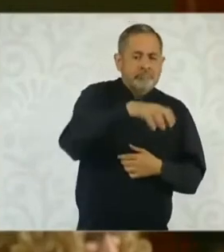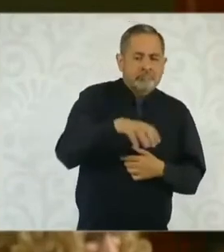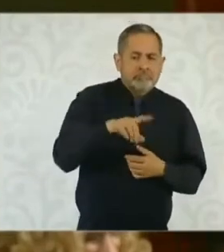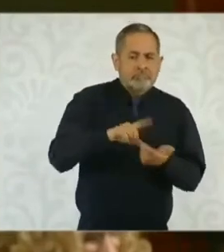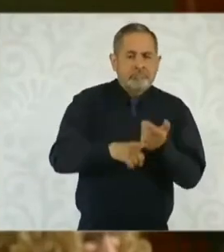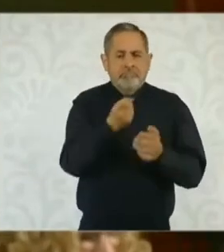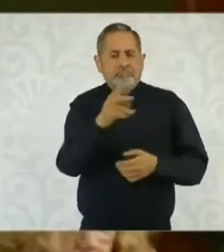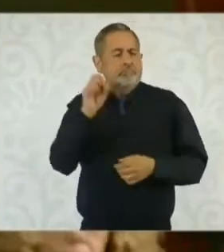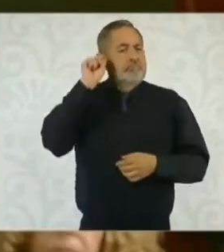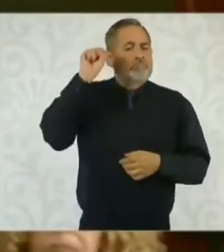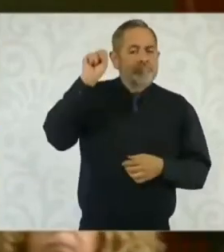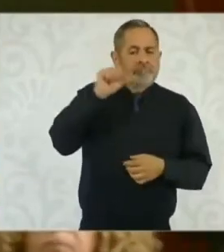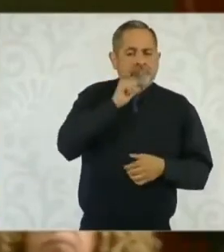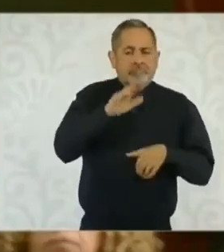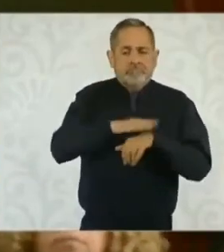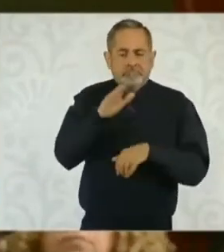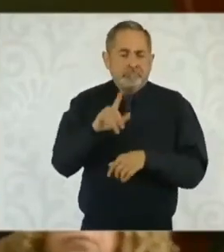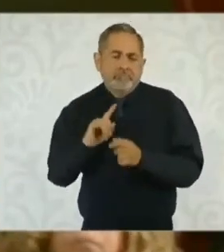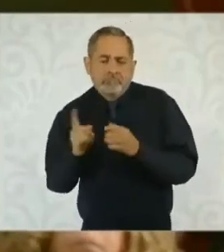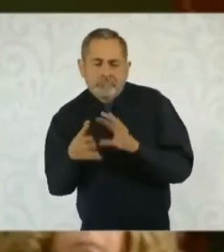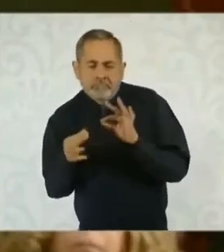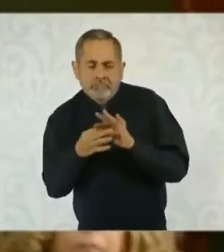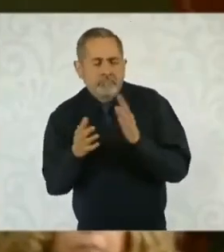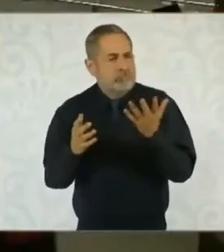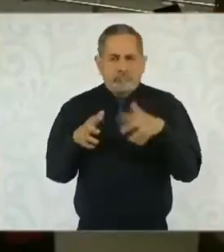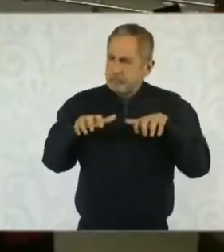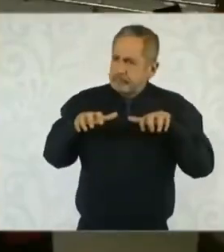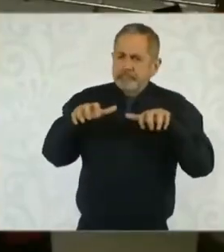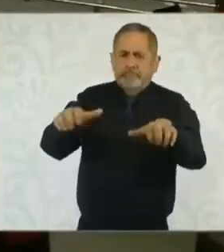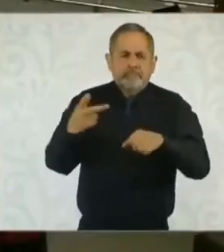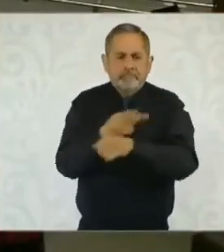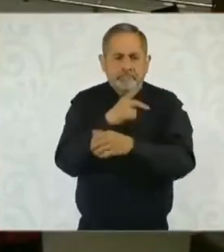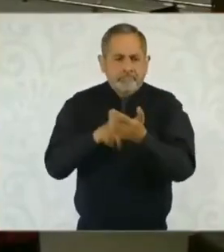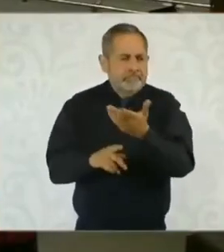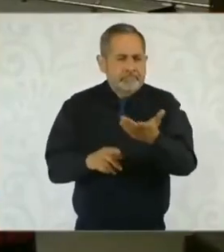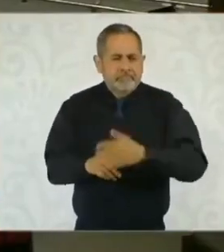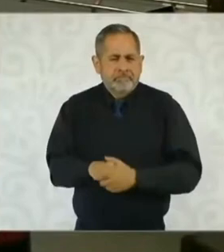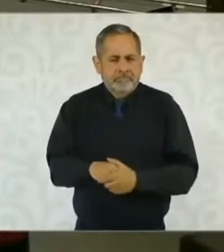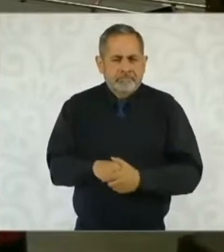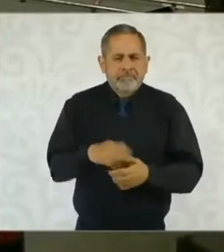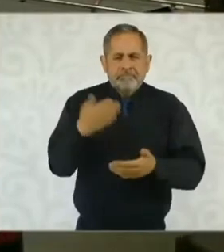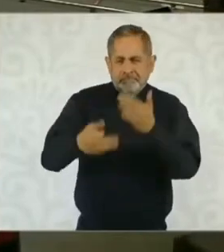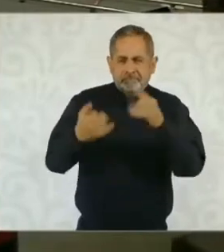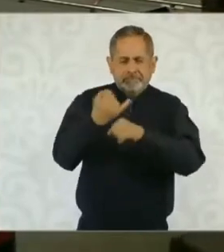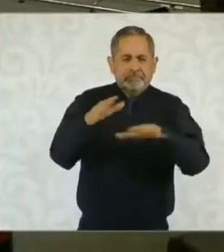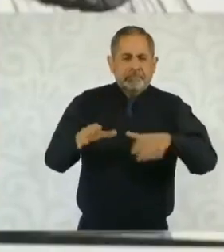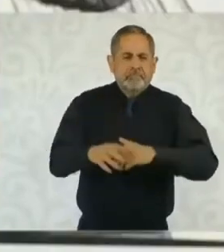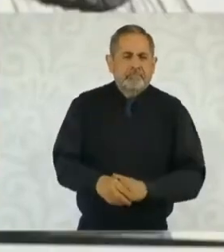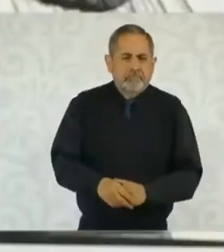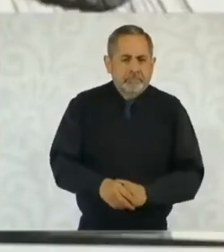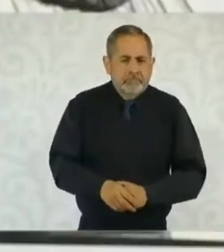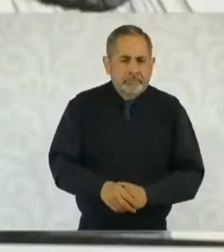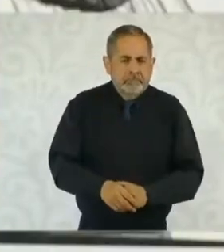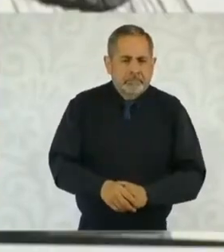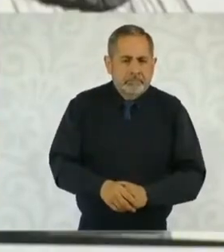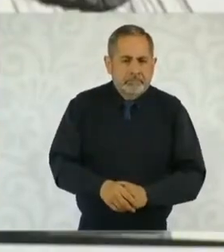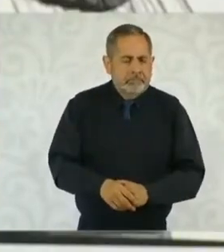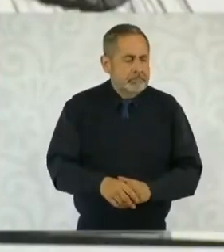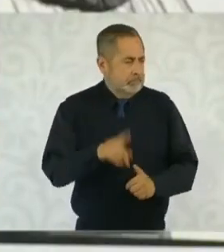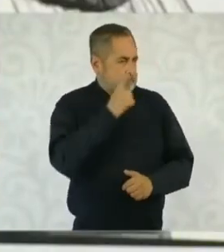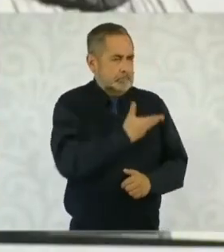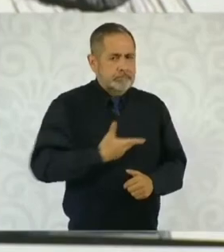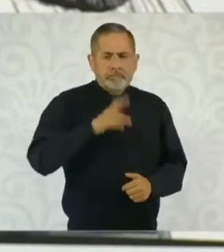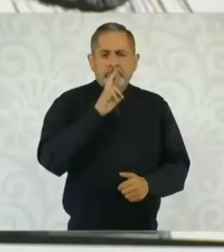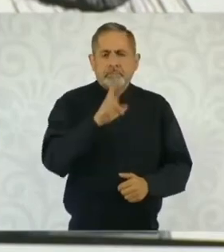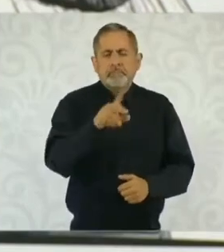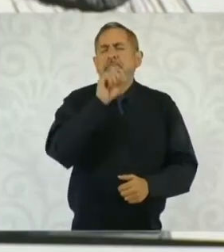el Sindicato Nacional de Trabajadores está siendo escuchado y también hay creo que hay un diálogo poco con de la CENTE, desinformación. hay diálogo con la CENTE también, incluso